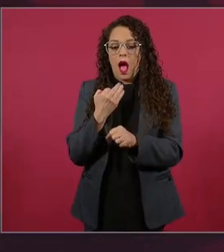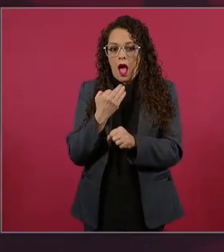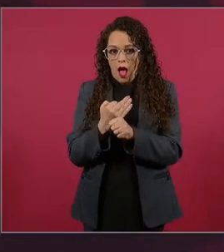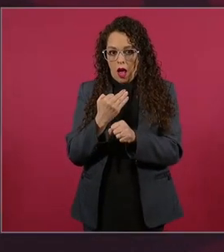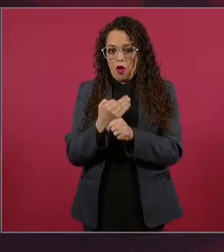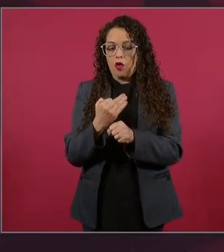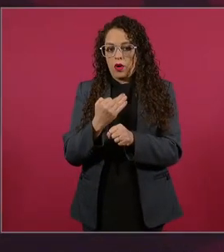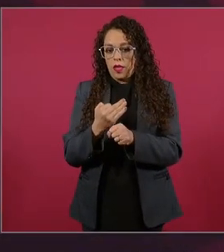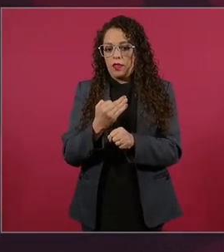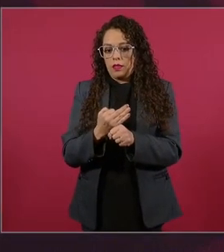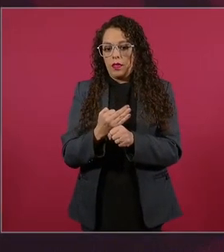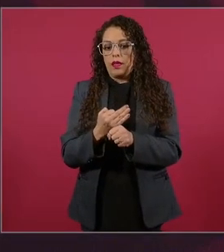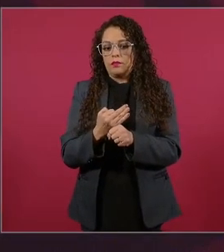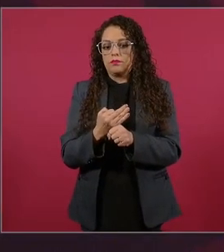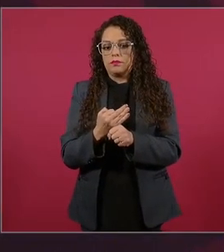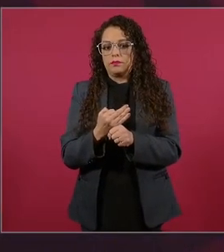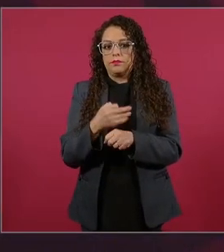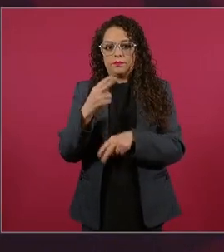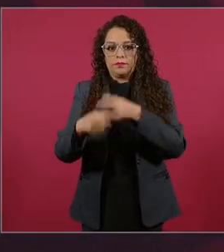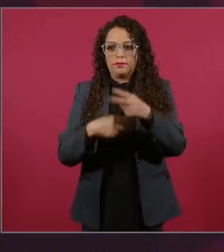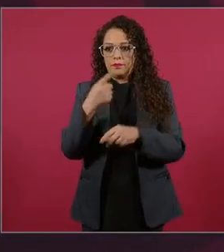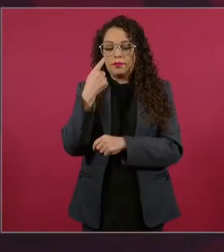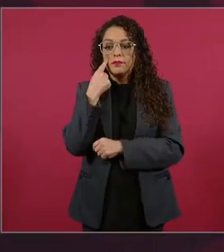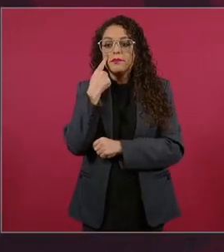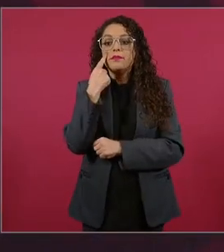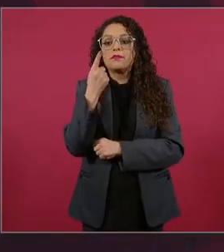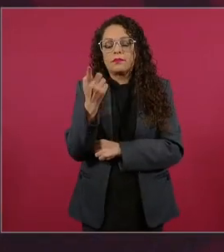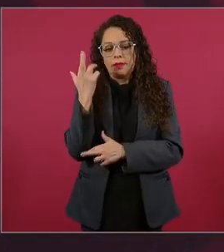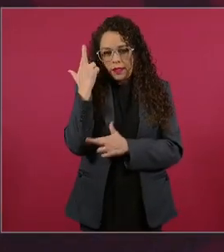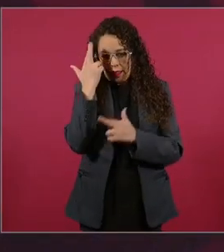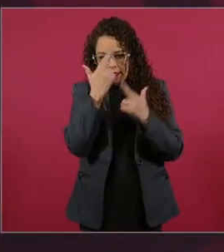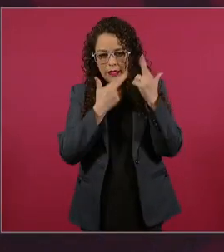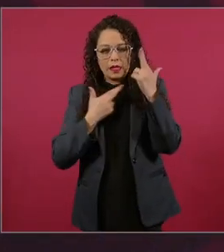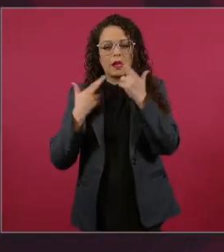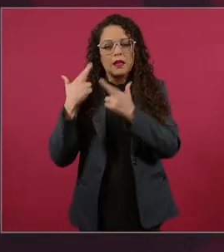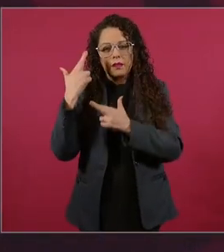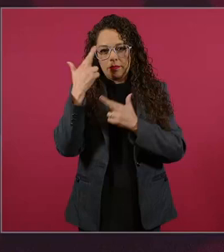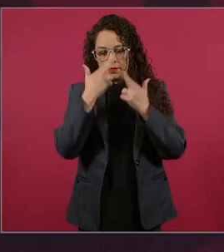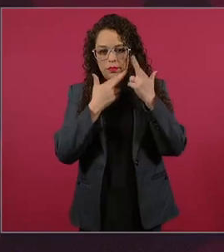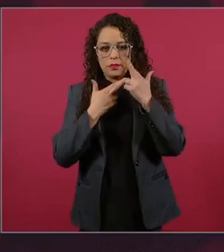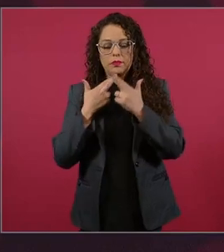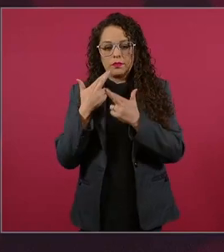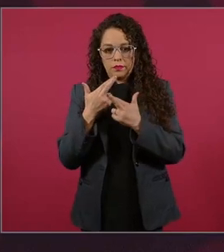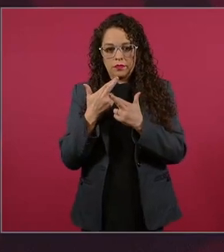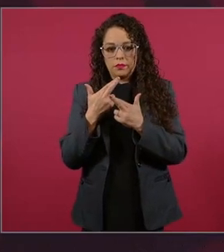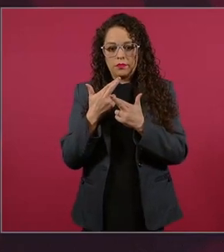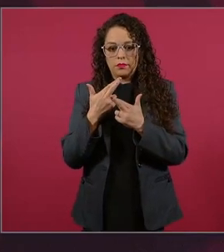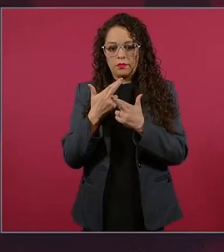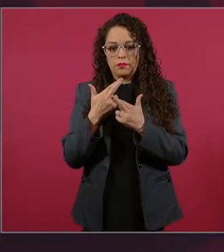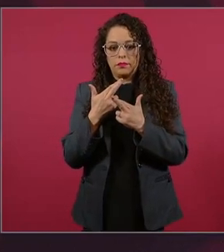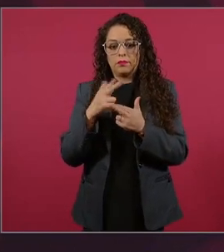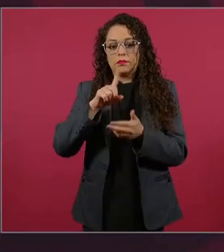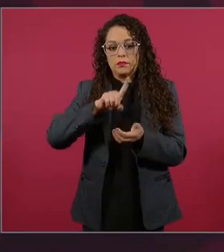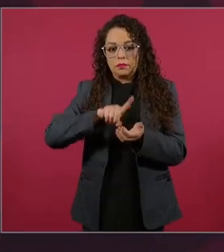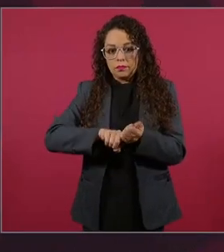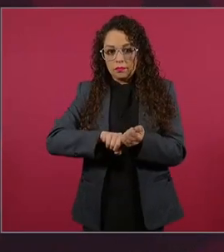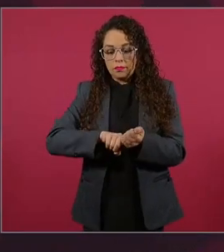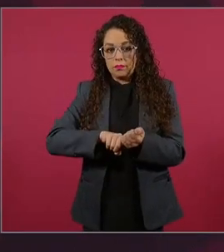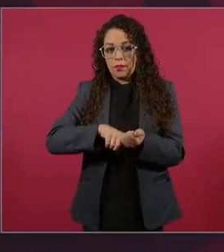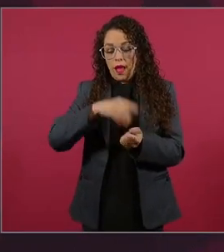se está superando, porque también están ayudando las